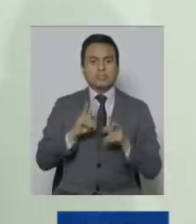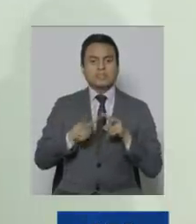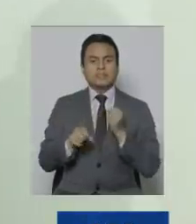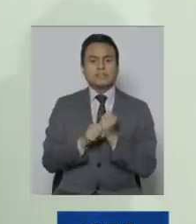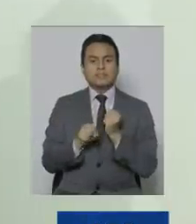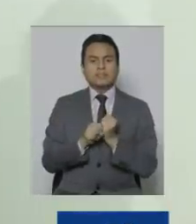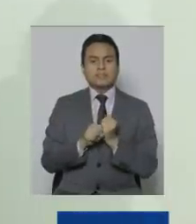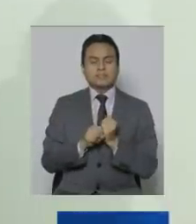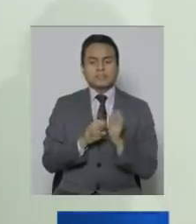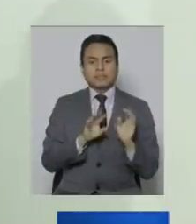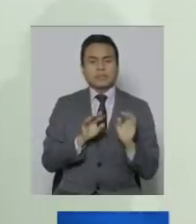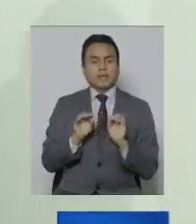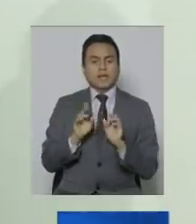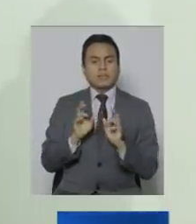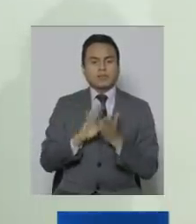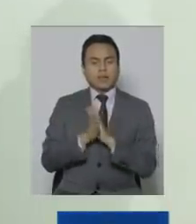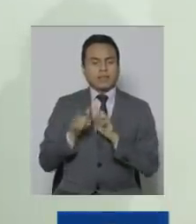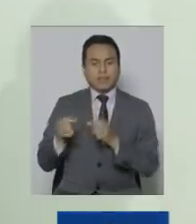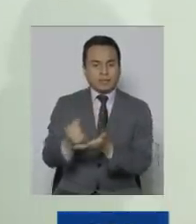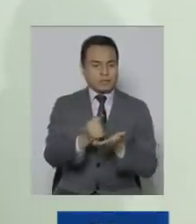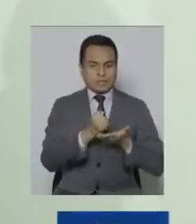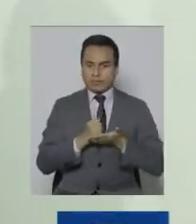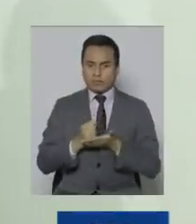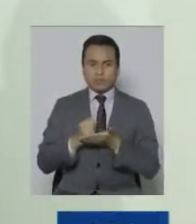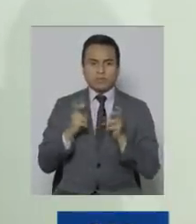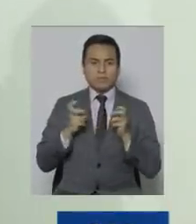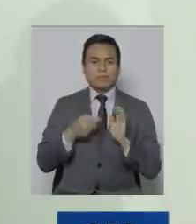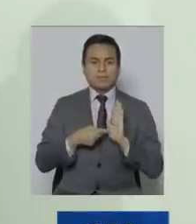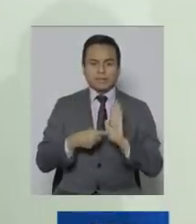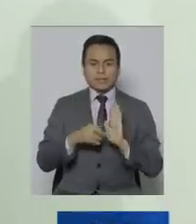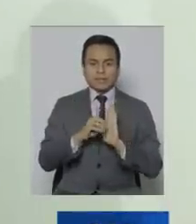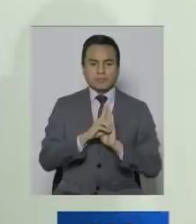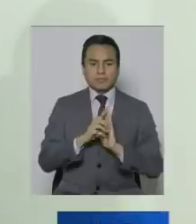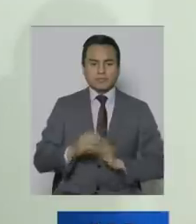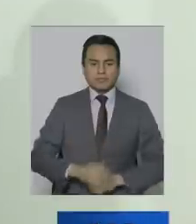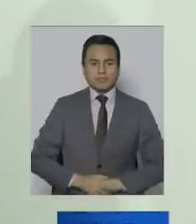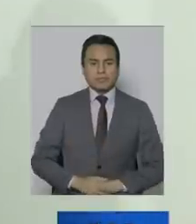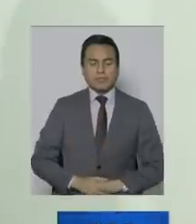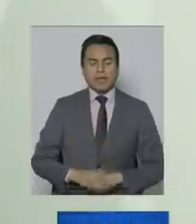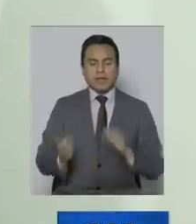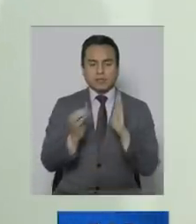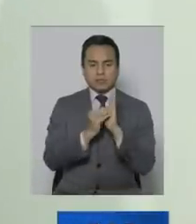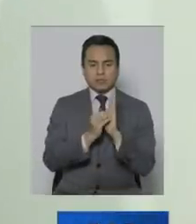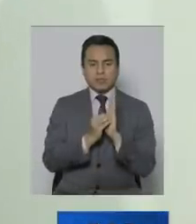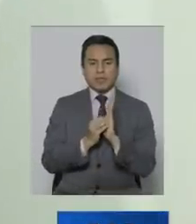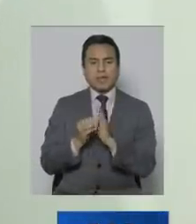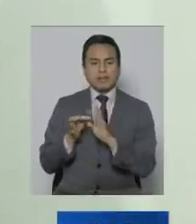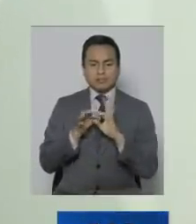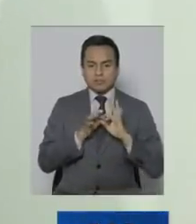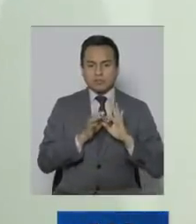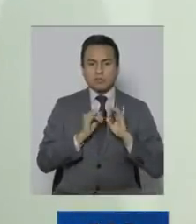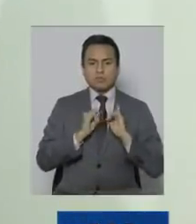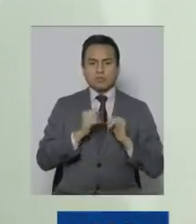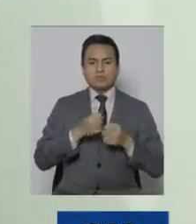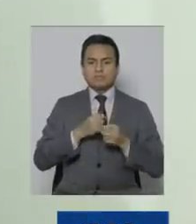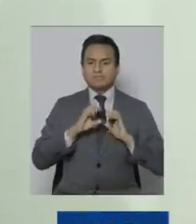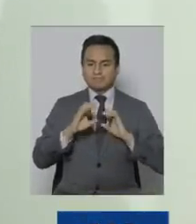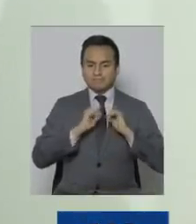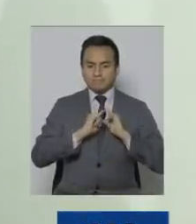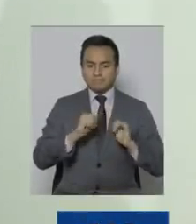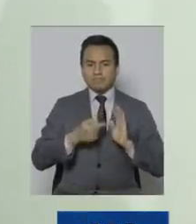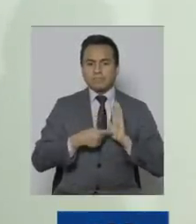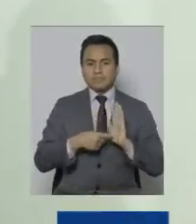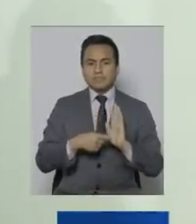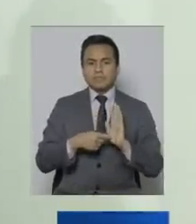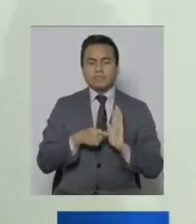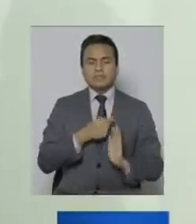señalada sin esperar la total tramitación del presente decreto. Anótese, tómese razón, comuníquese y publíquese. Sebastián